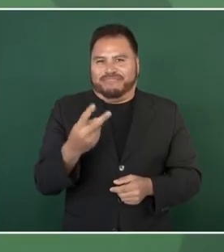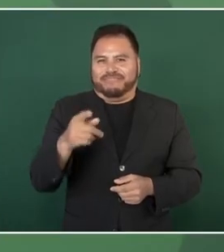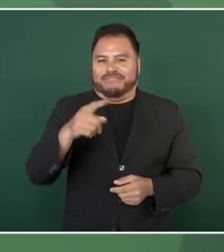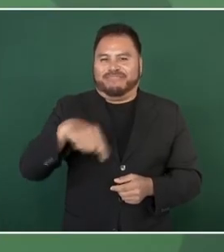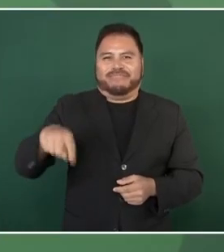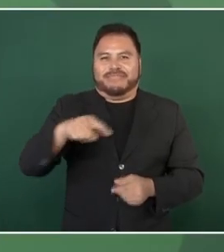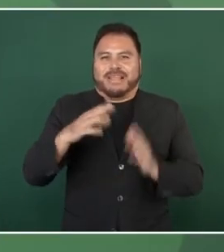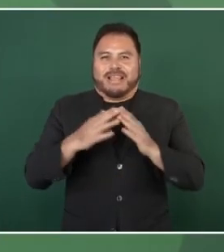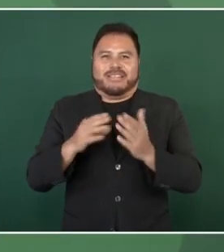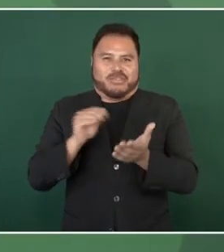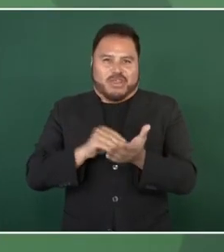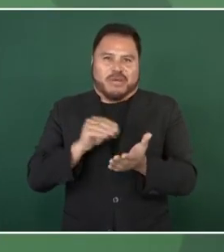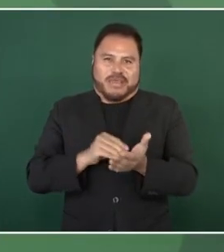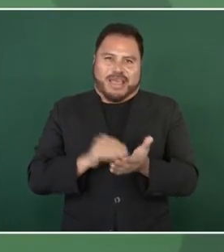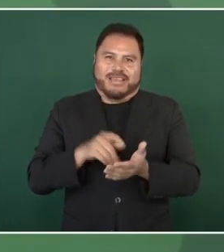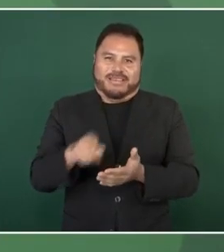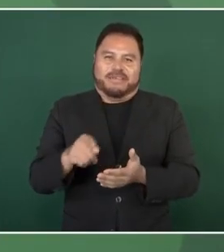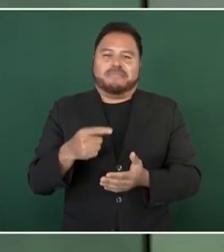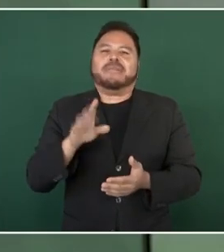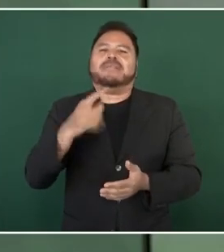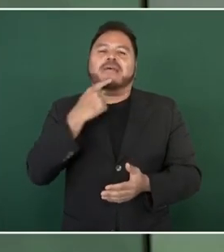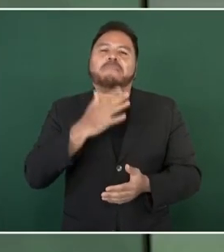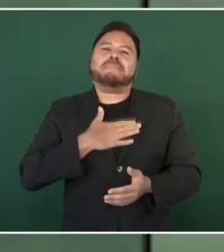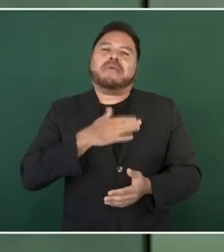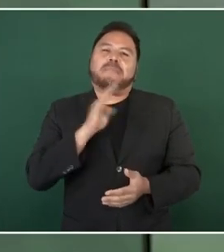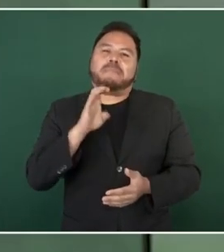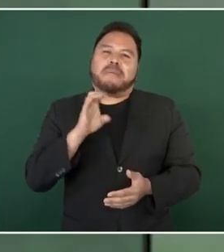y les llama mis bebés.